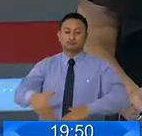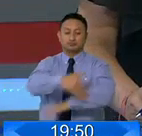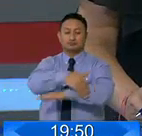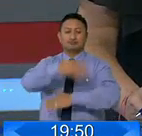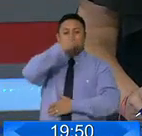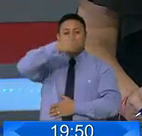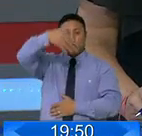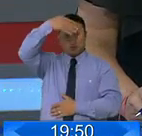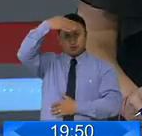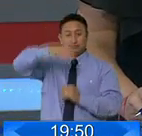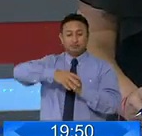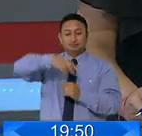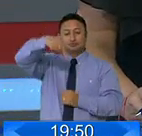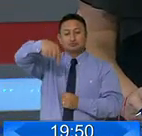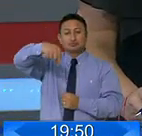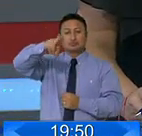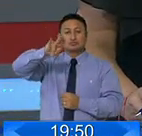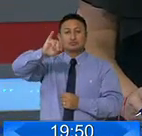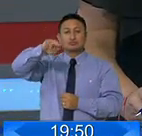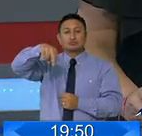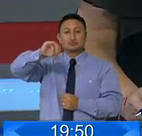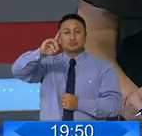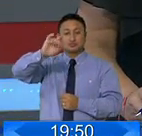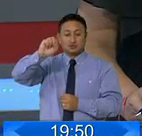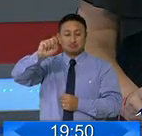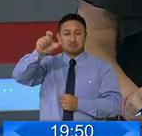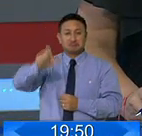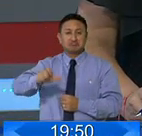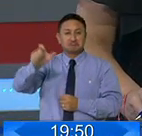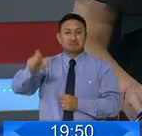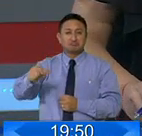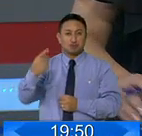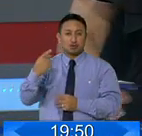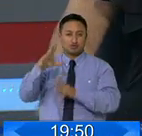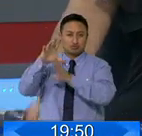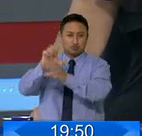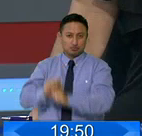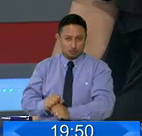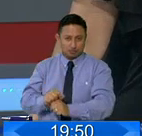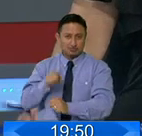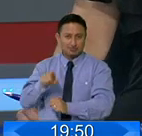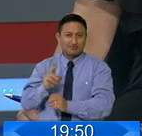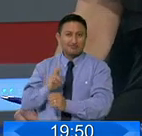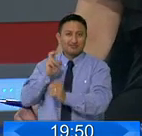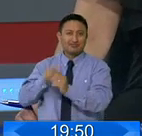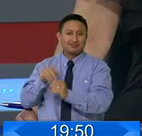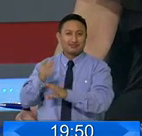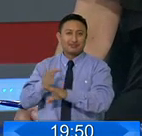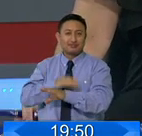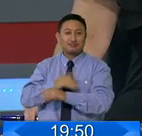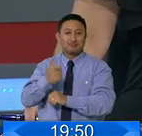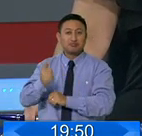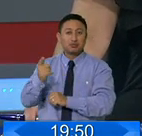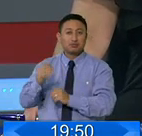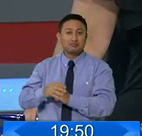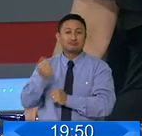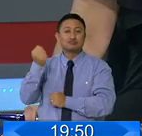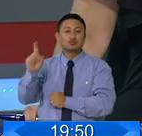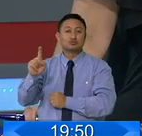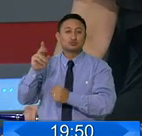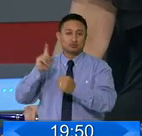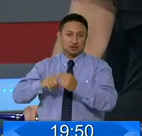Santo Domingo-Quinindé fueron capturados dos personas aparentemente implicados en varios asesinatos en el sur de